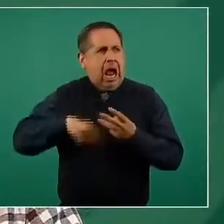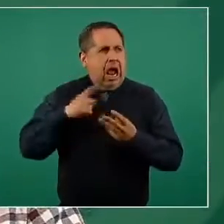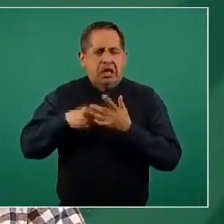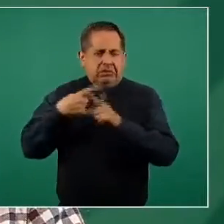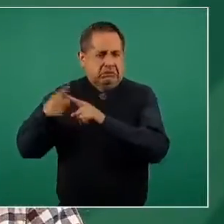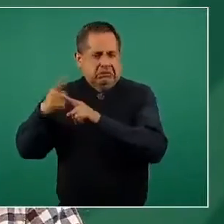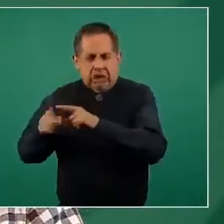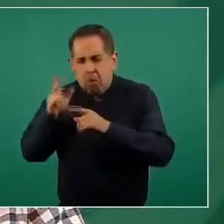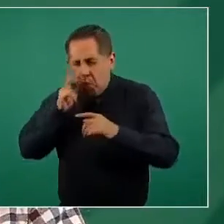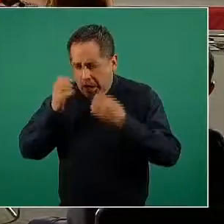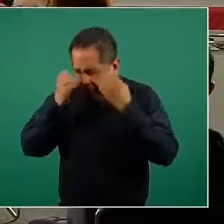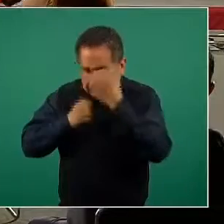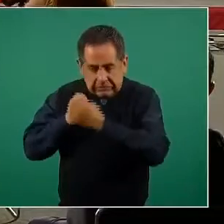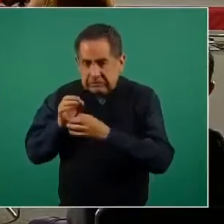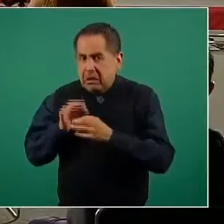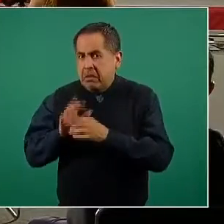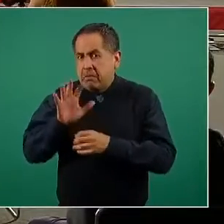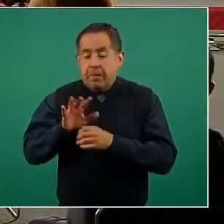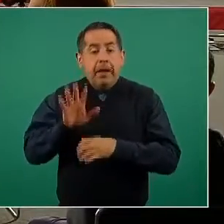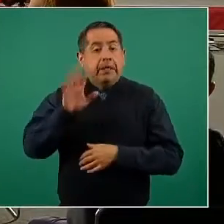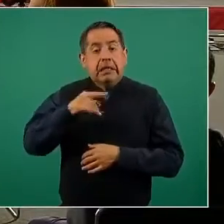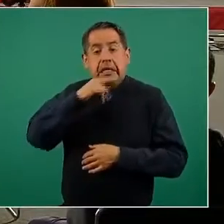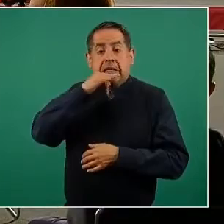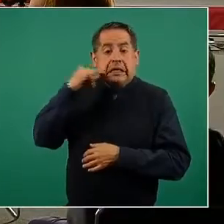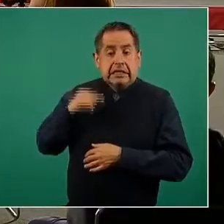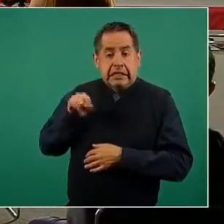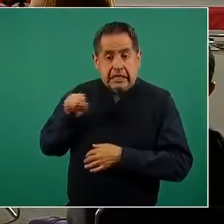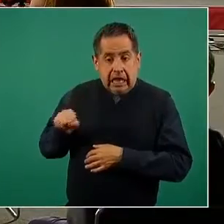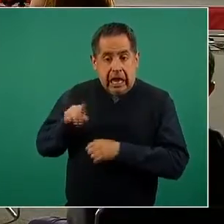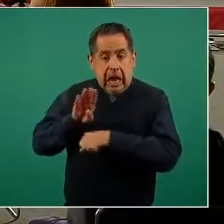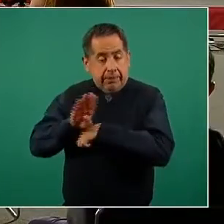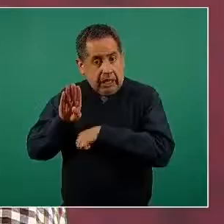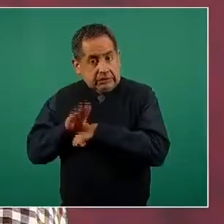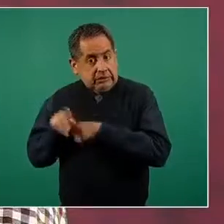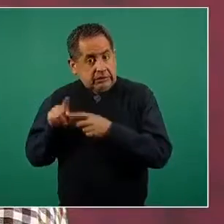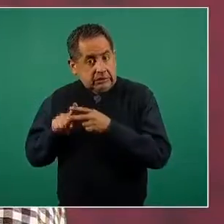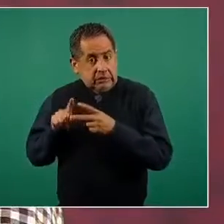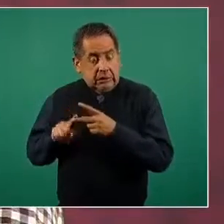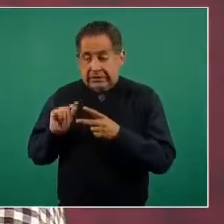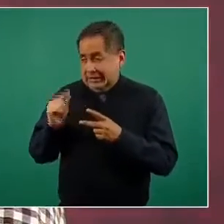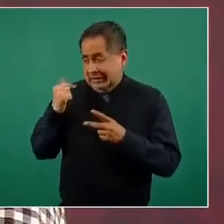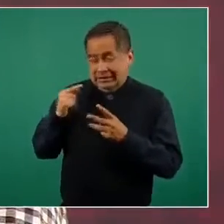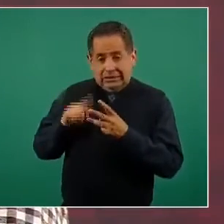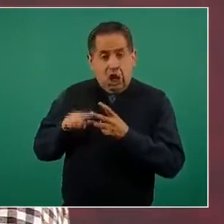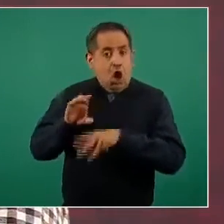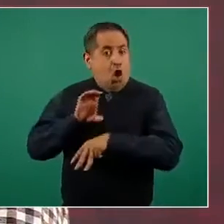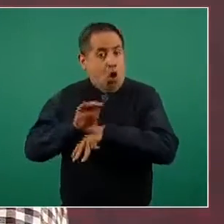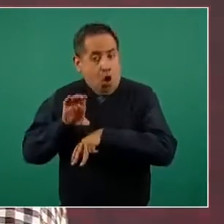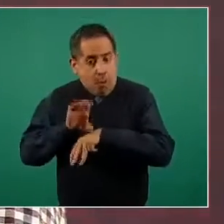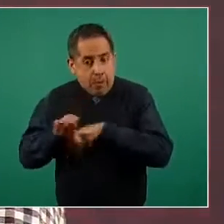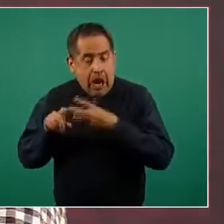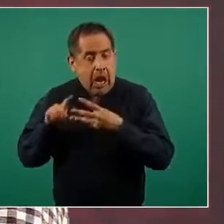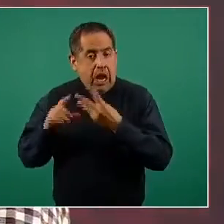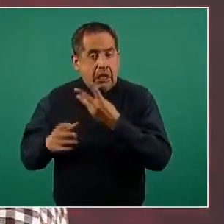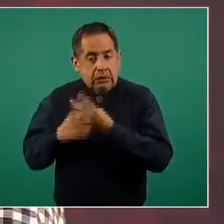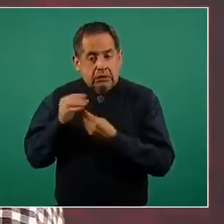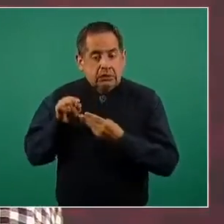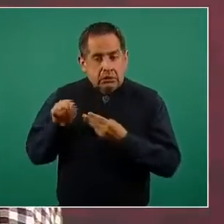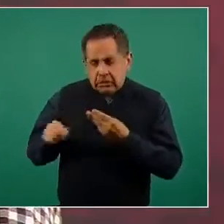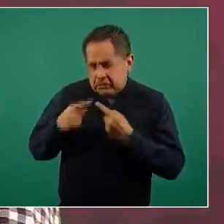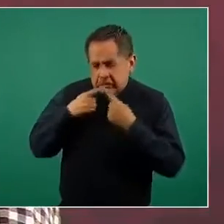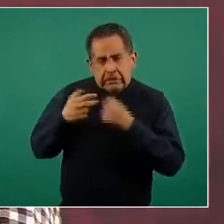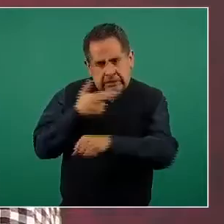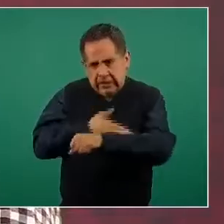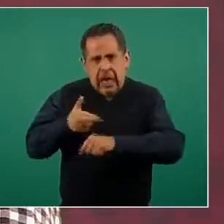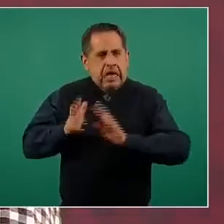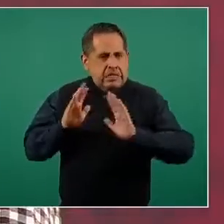varios otros. Y Chile y Brasil y recientemente Colombia cursaron por el